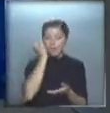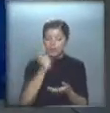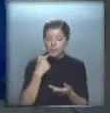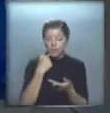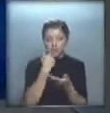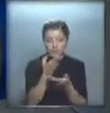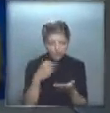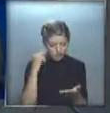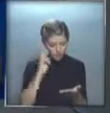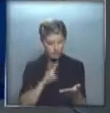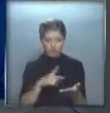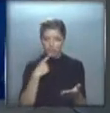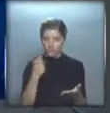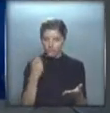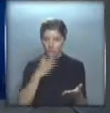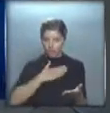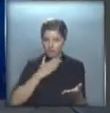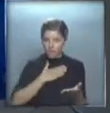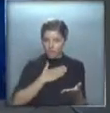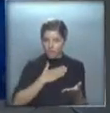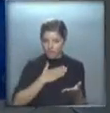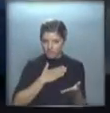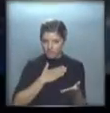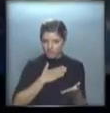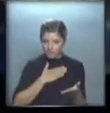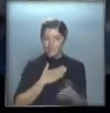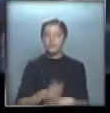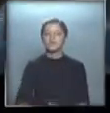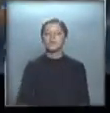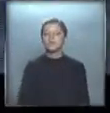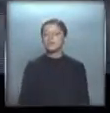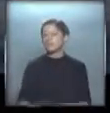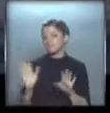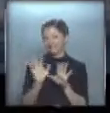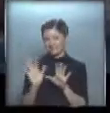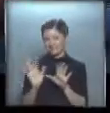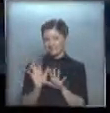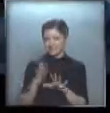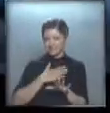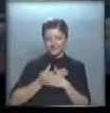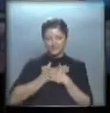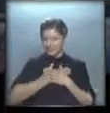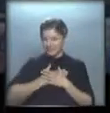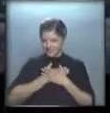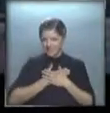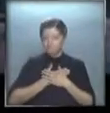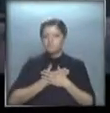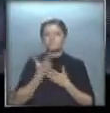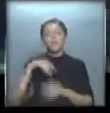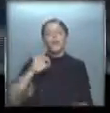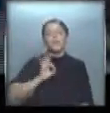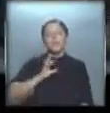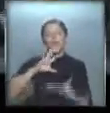el escrutinio se hizo hasta muy poquito antes de la ceremonia. Bueno, fue una gran alegría. Los premios es